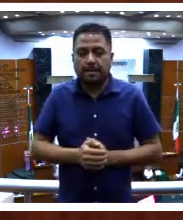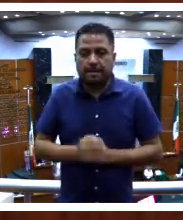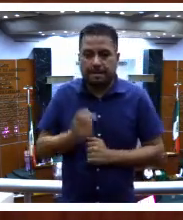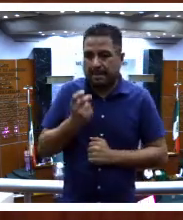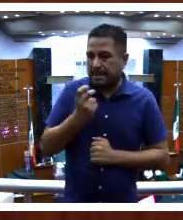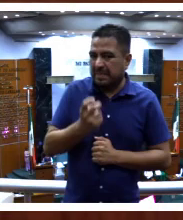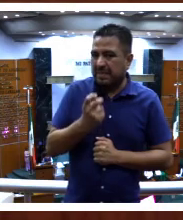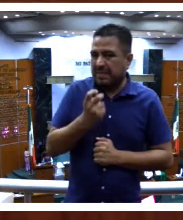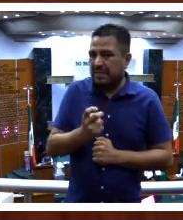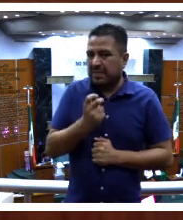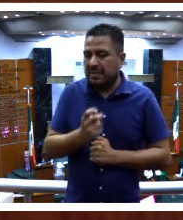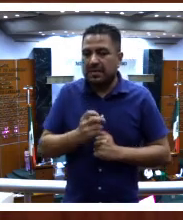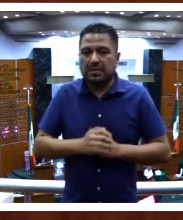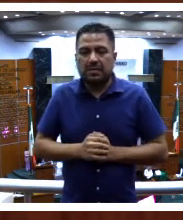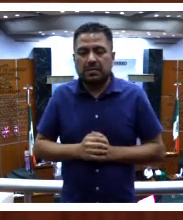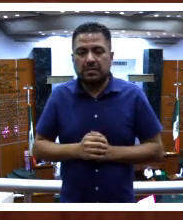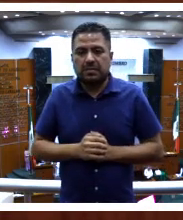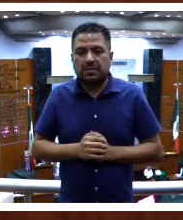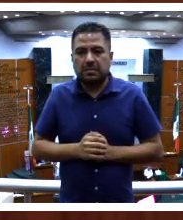Eso,